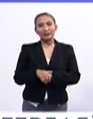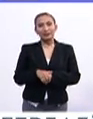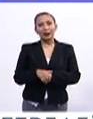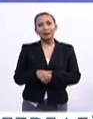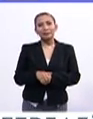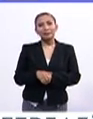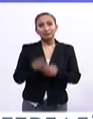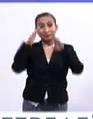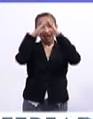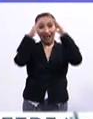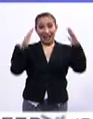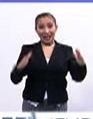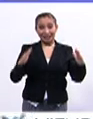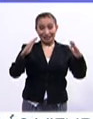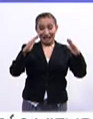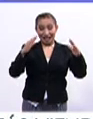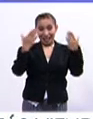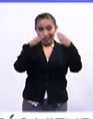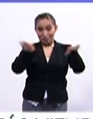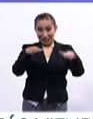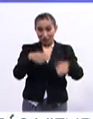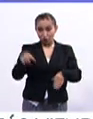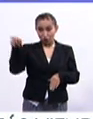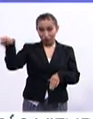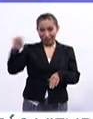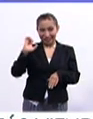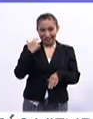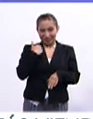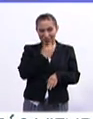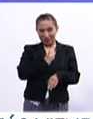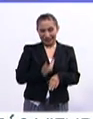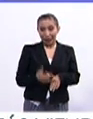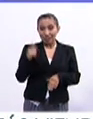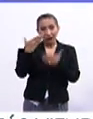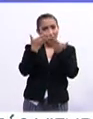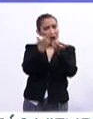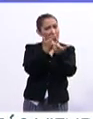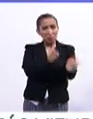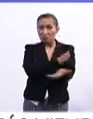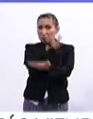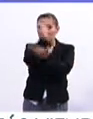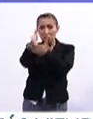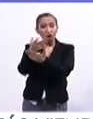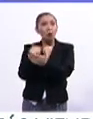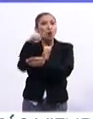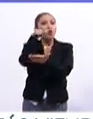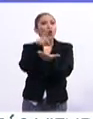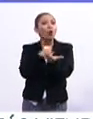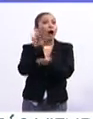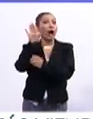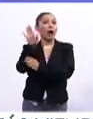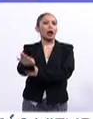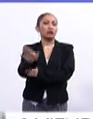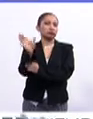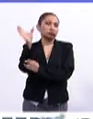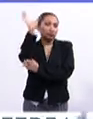la residencia oficial de Los Pinos abrió ya sus puertas al público, pero ya como un recinto